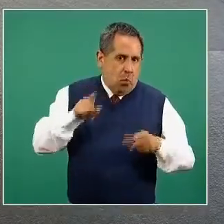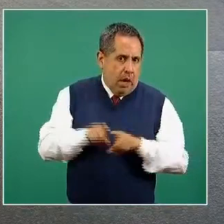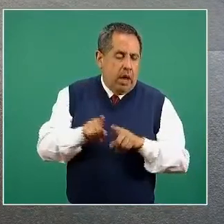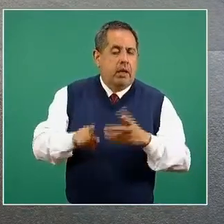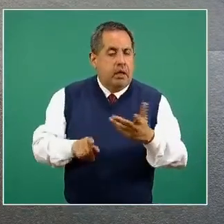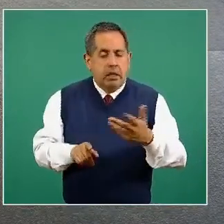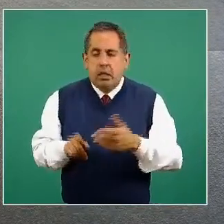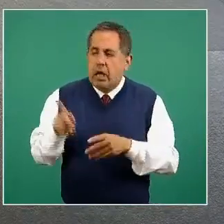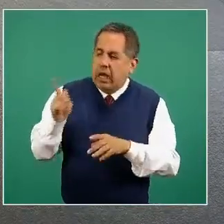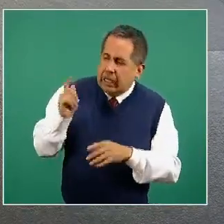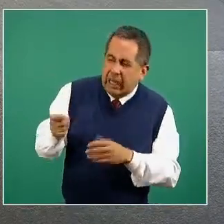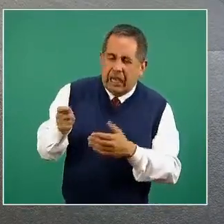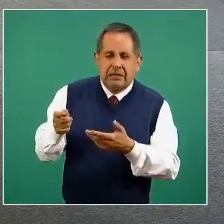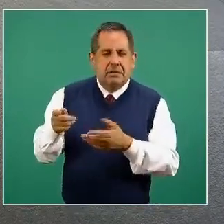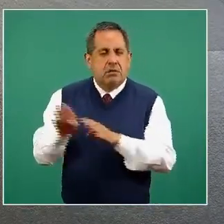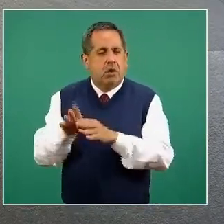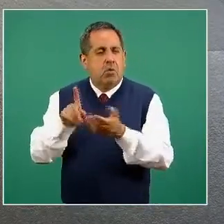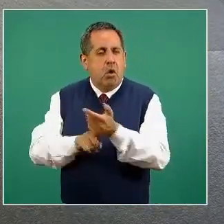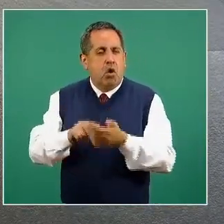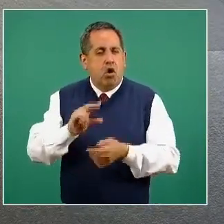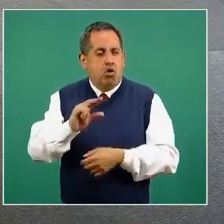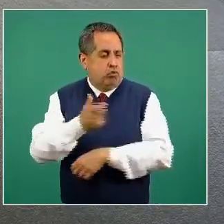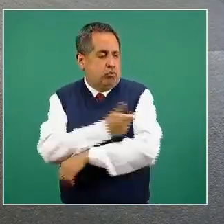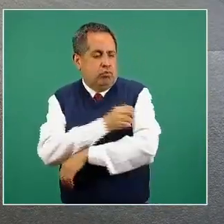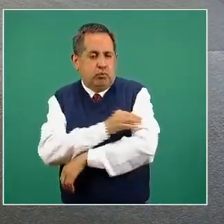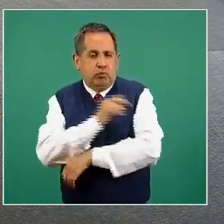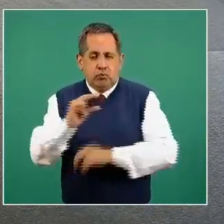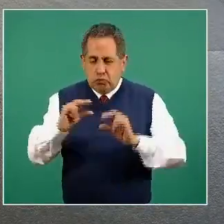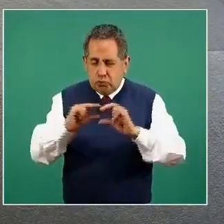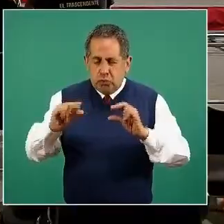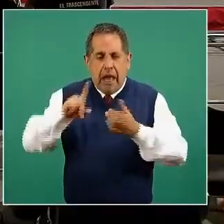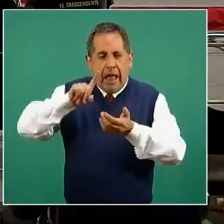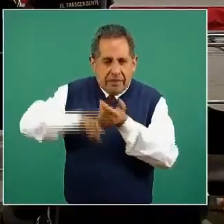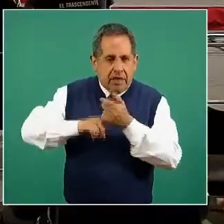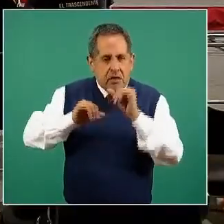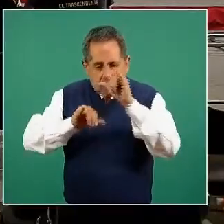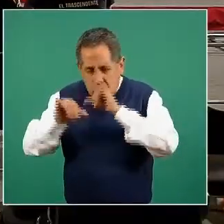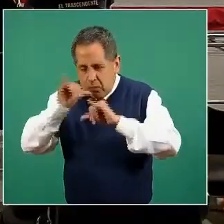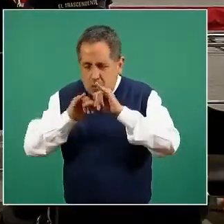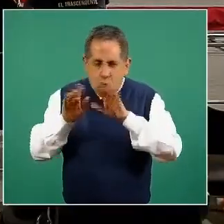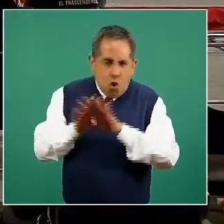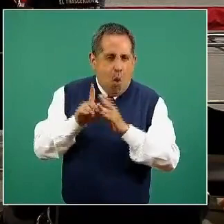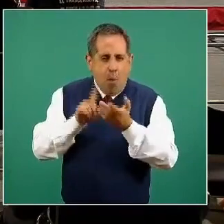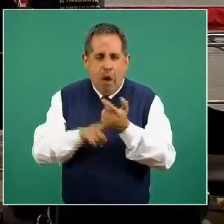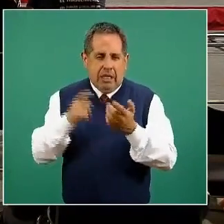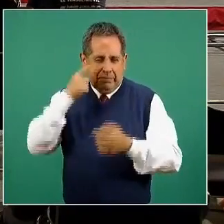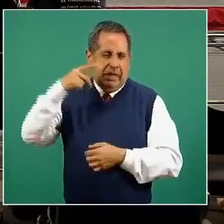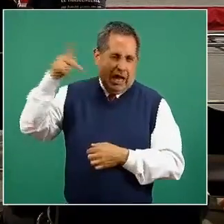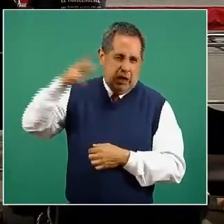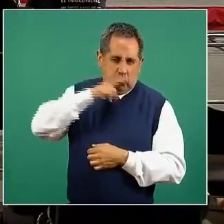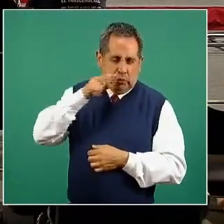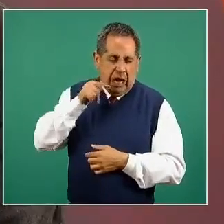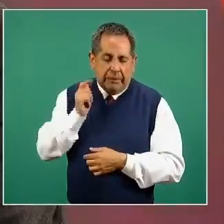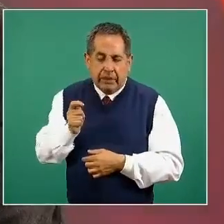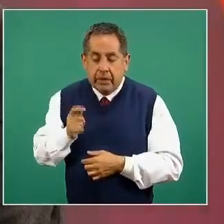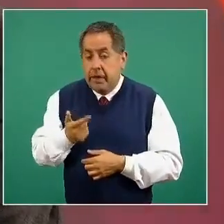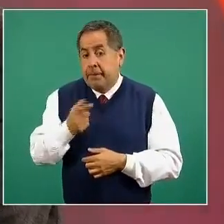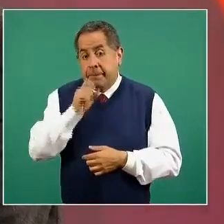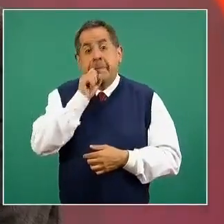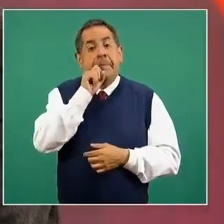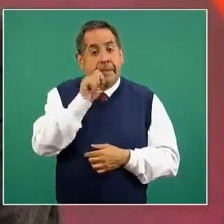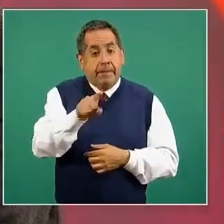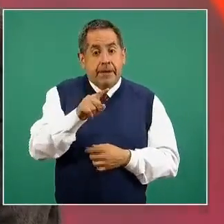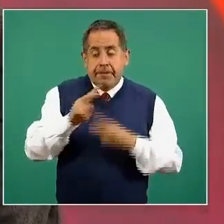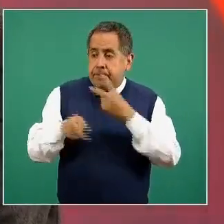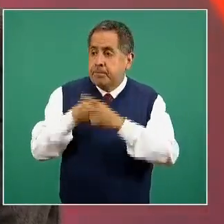a las condiciones o las características científico-tecnológicas de la vacuna Sputnik V, sino además sobre las condiciones